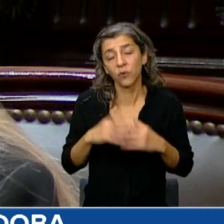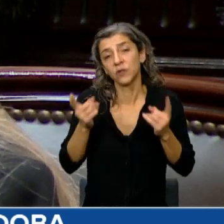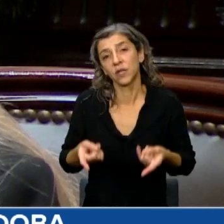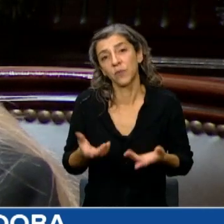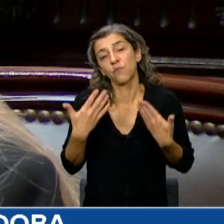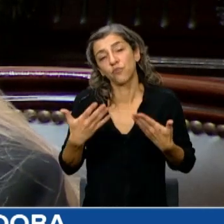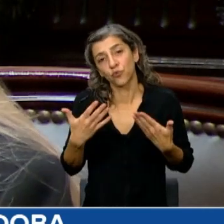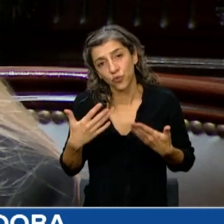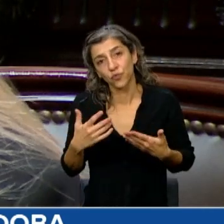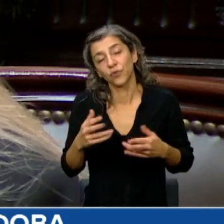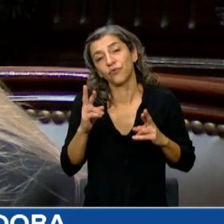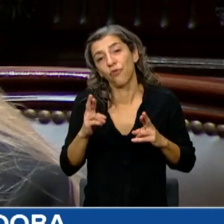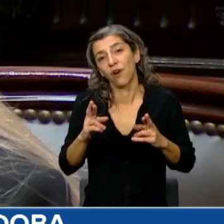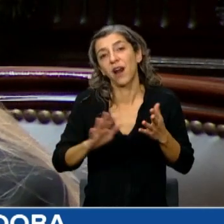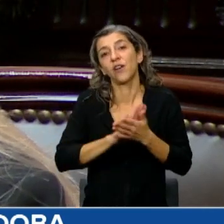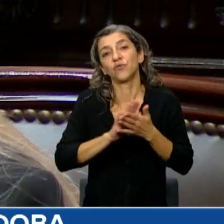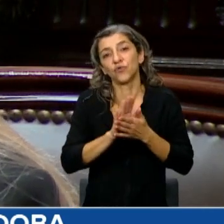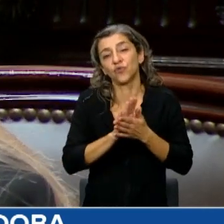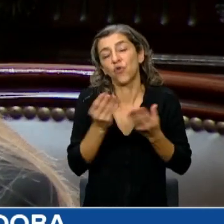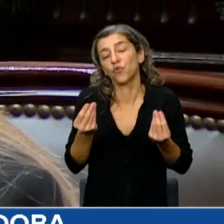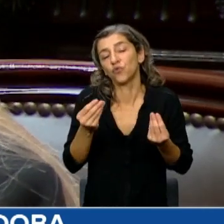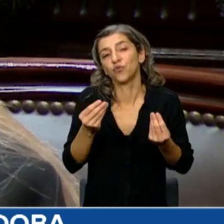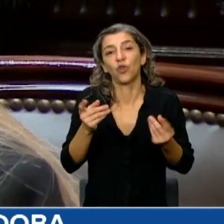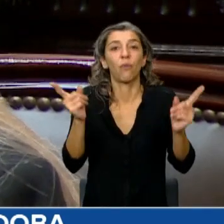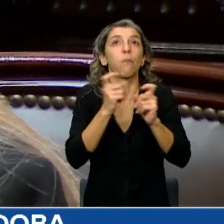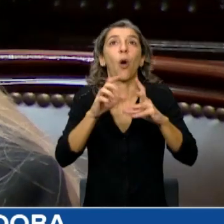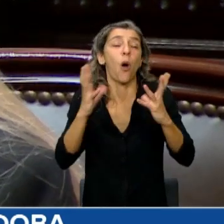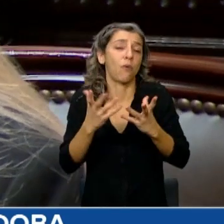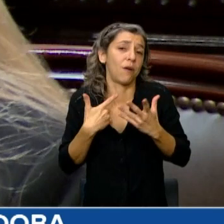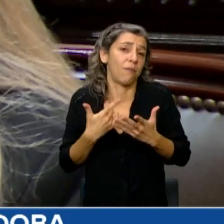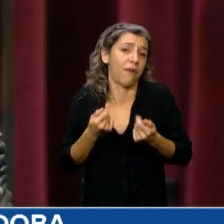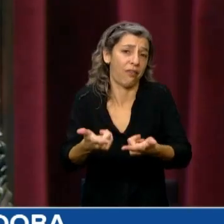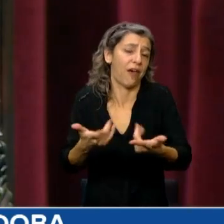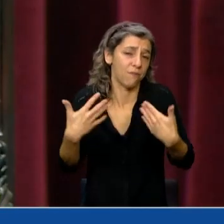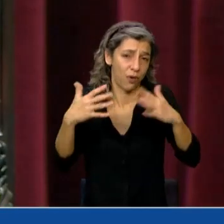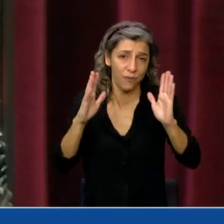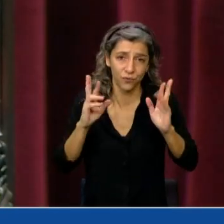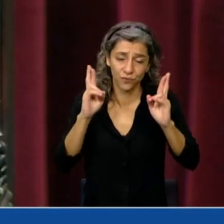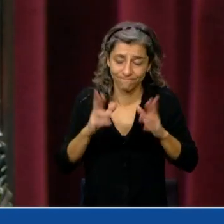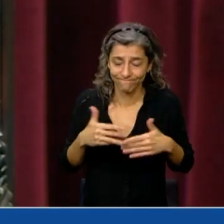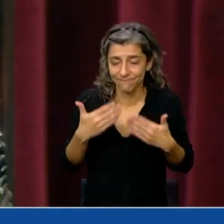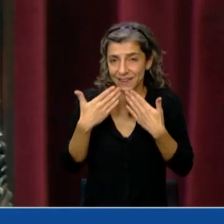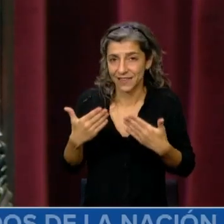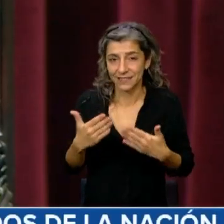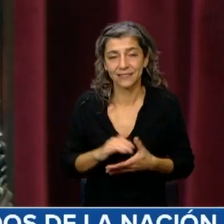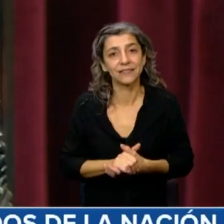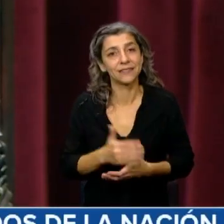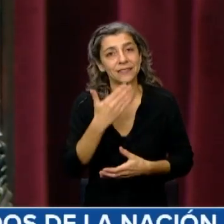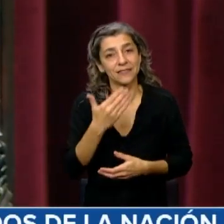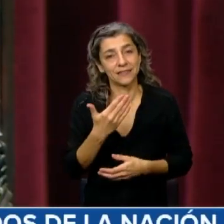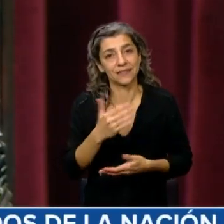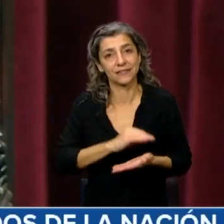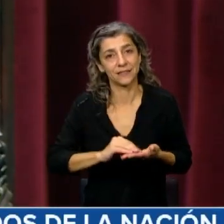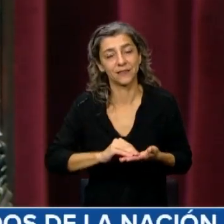tan anhelada solución a este problema. Muchísimas gracias, señora presidenta. Gracias, diputada.